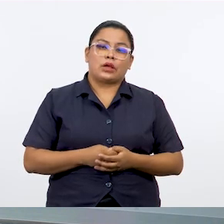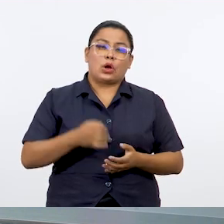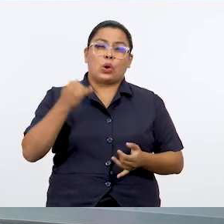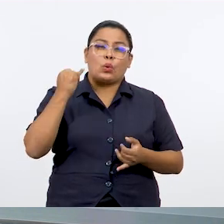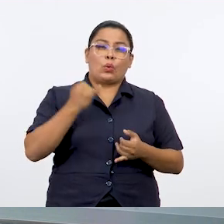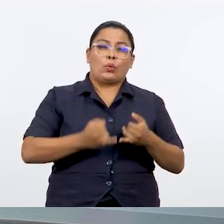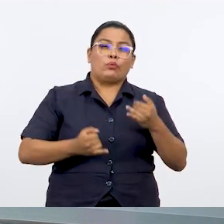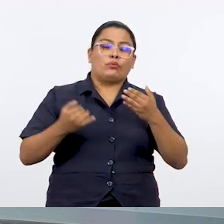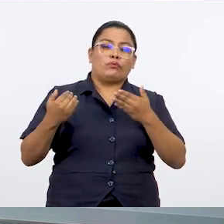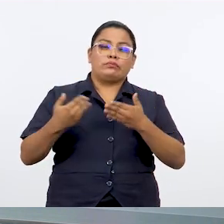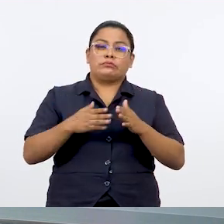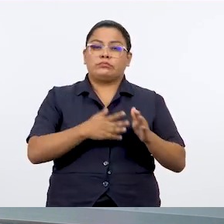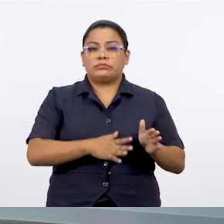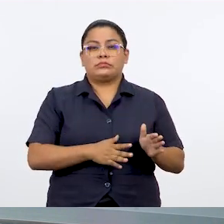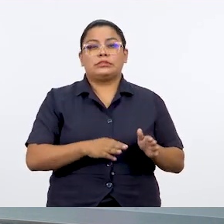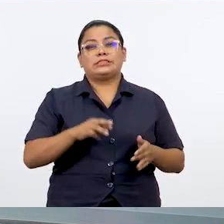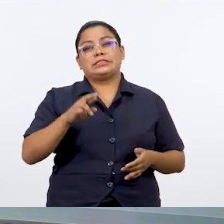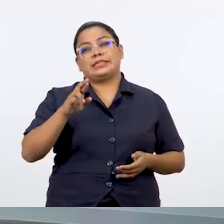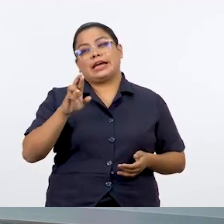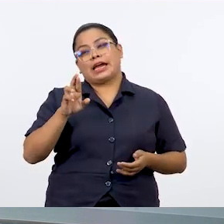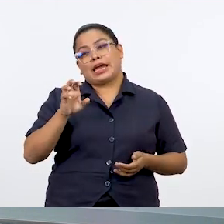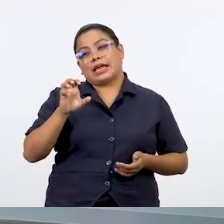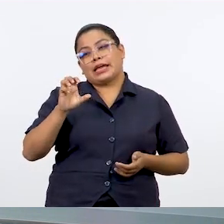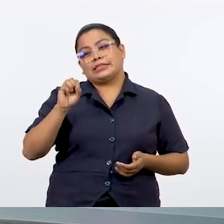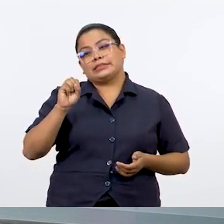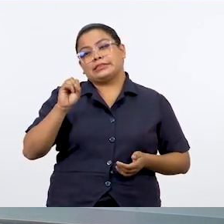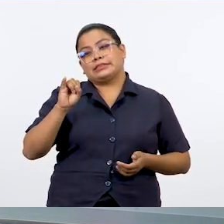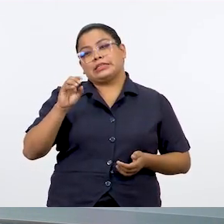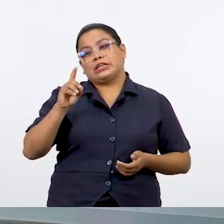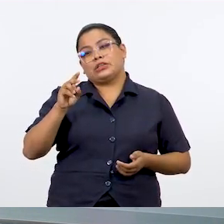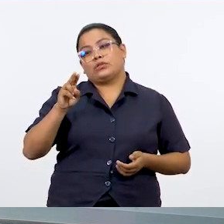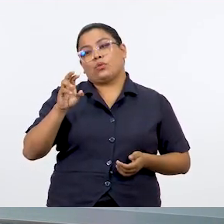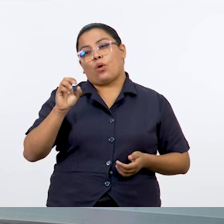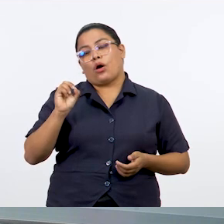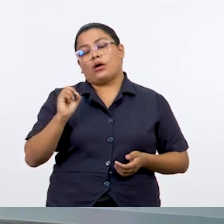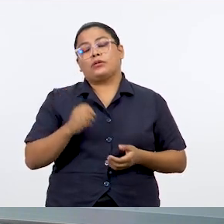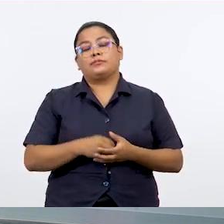última diferencia es el residuo.